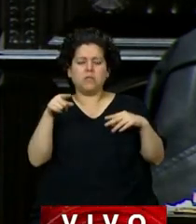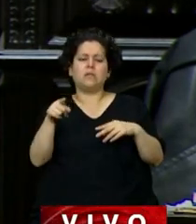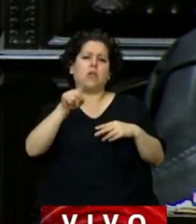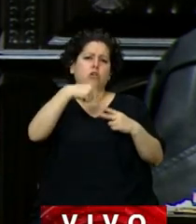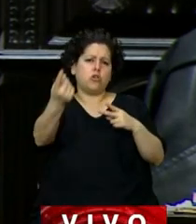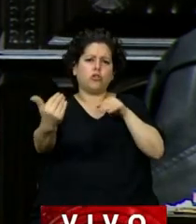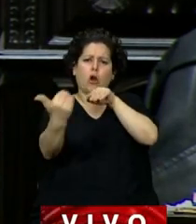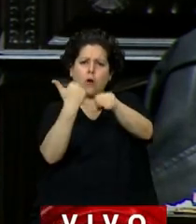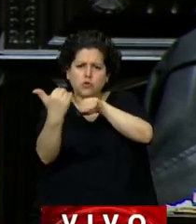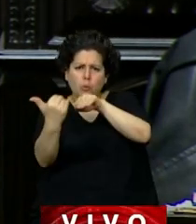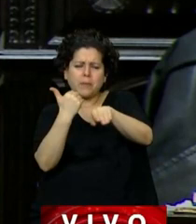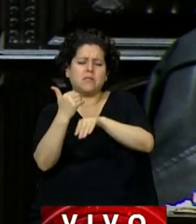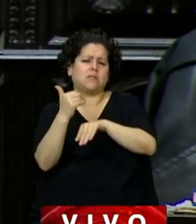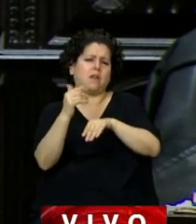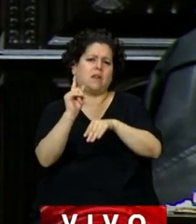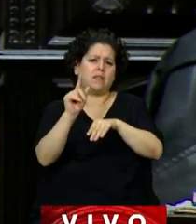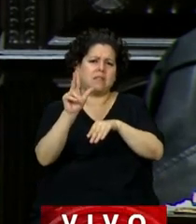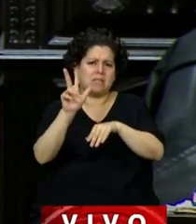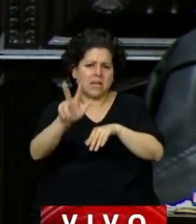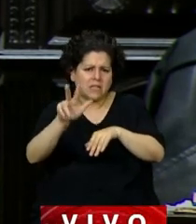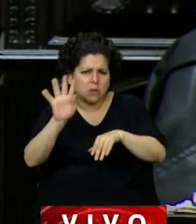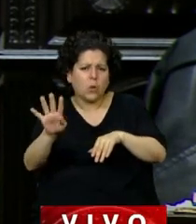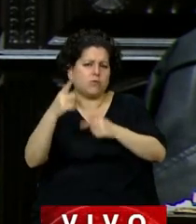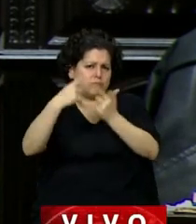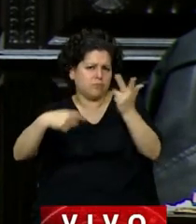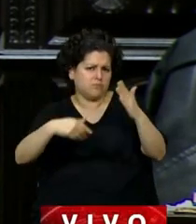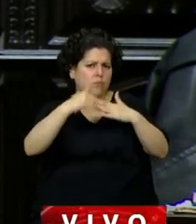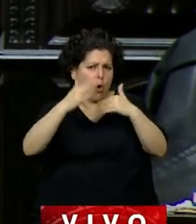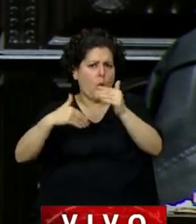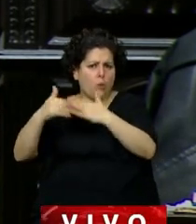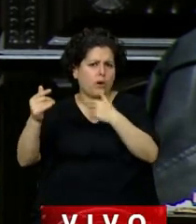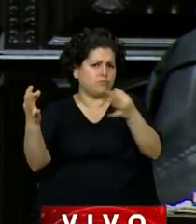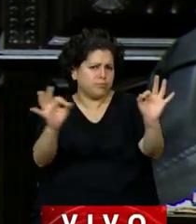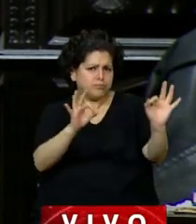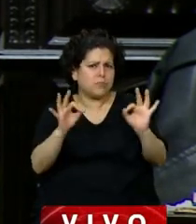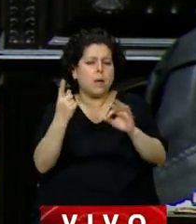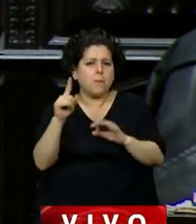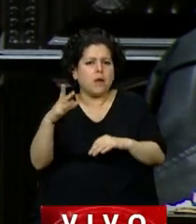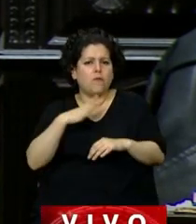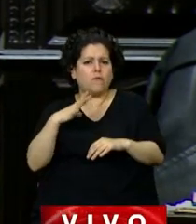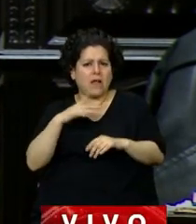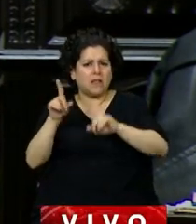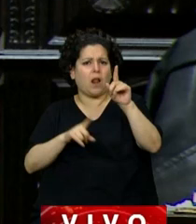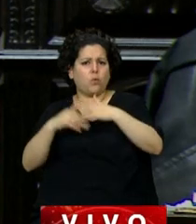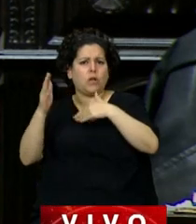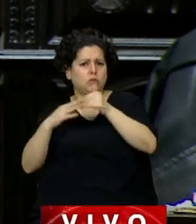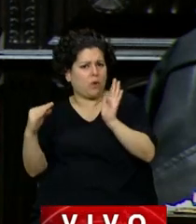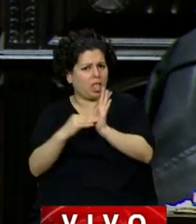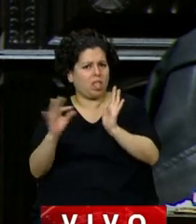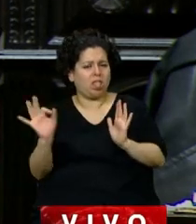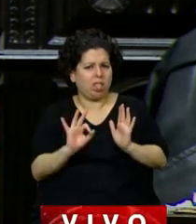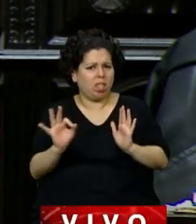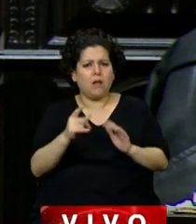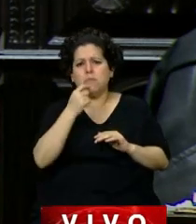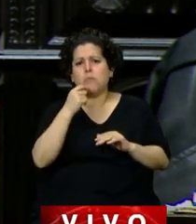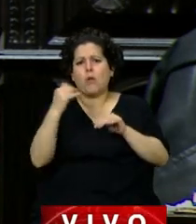y los tramos de la autopista 34. Sin embargo, obras vitales no se encuentran dentro de este presupuesto, como es la